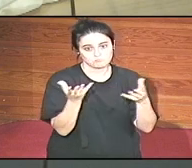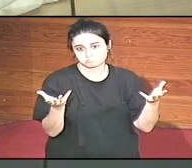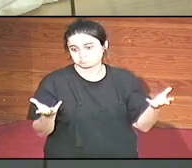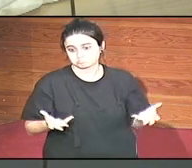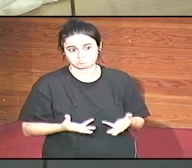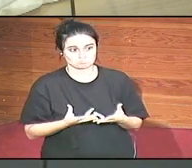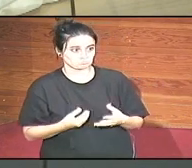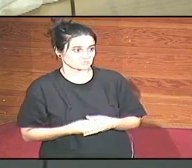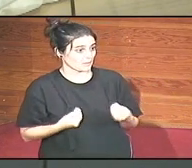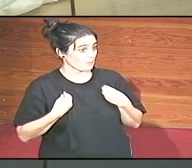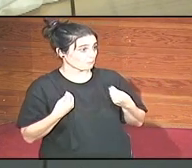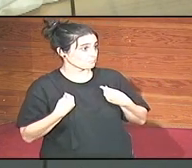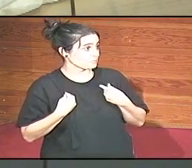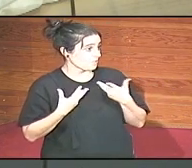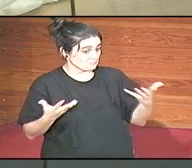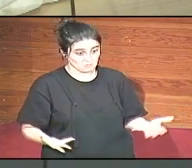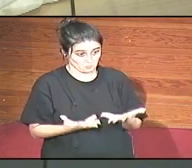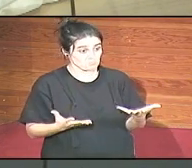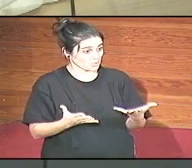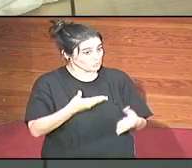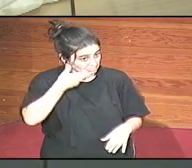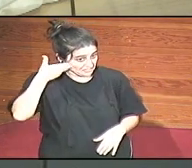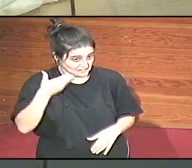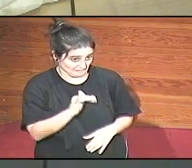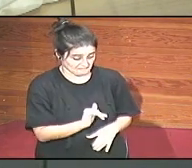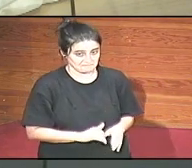humilde pero pero muy digna